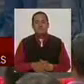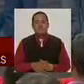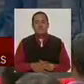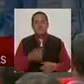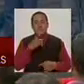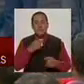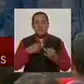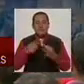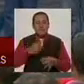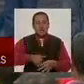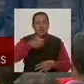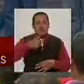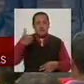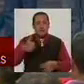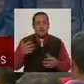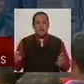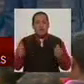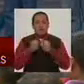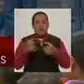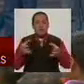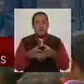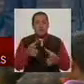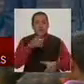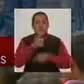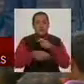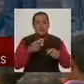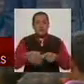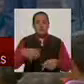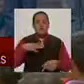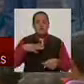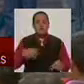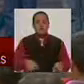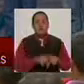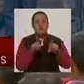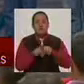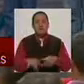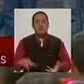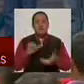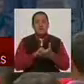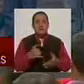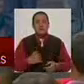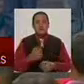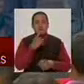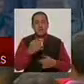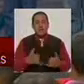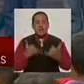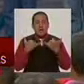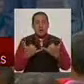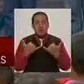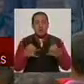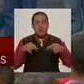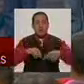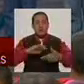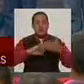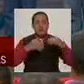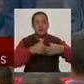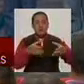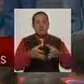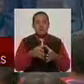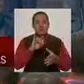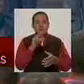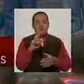las autoridades públicas y privadas quienes están en esta comunidad de